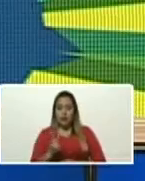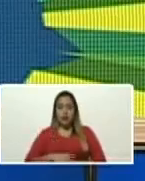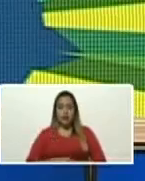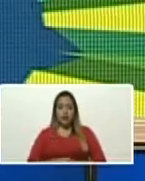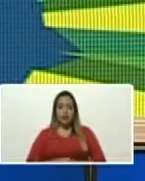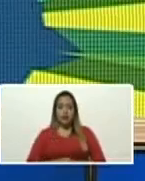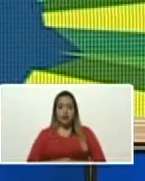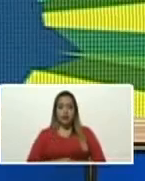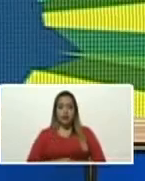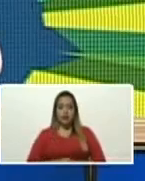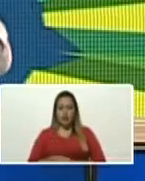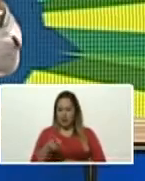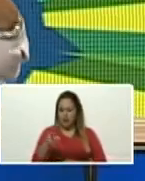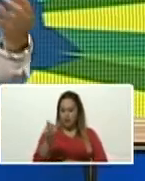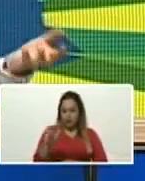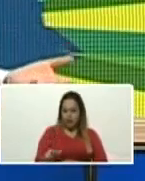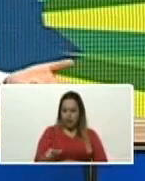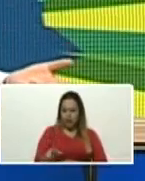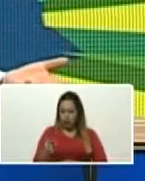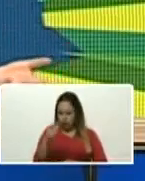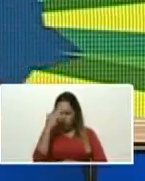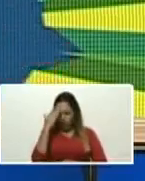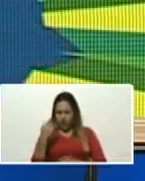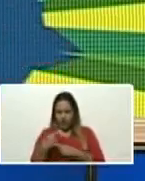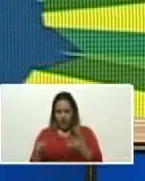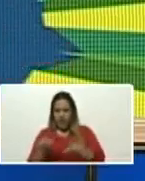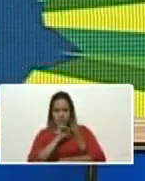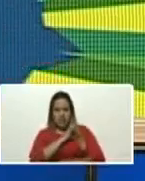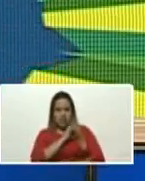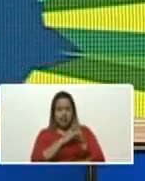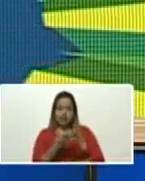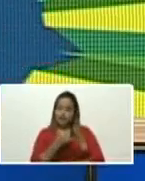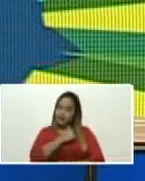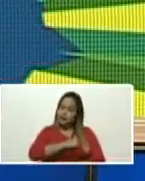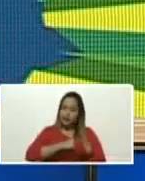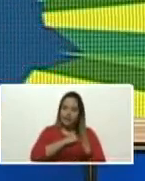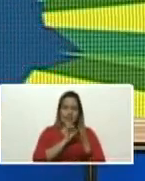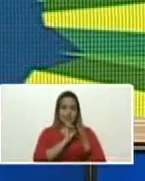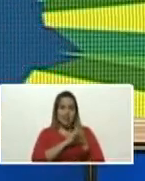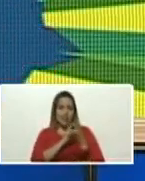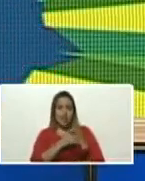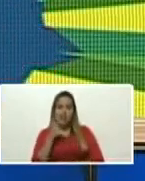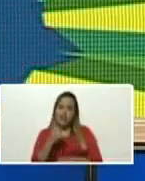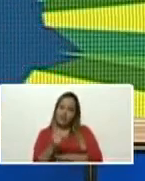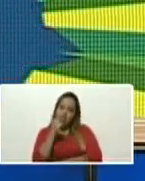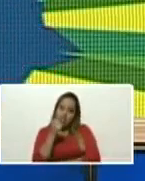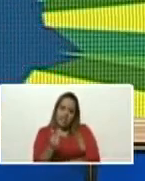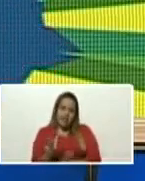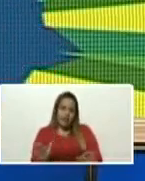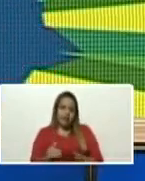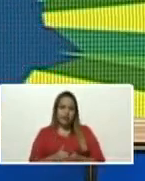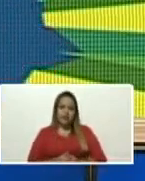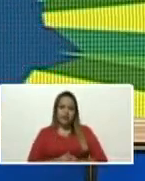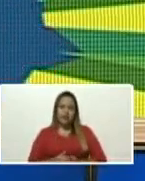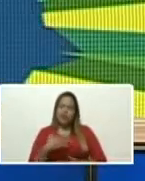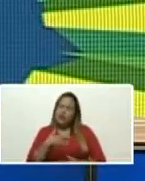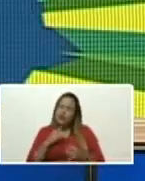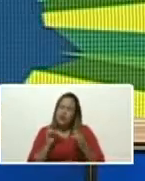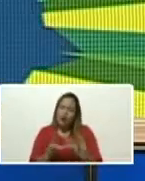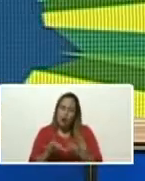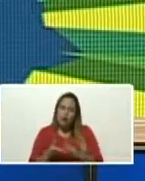Esteban, a diferencia de Chile, lamentablemente, tengo que decirlo, con dolor